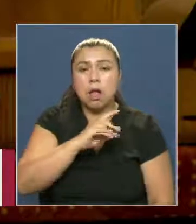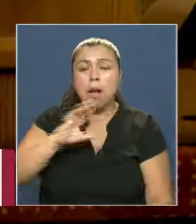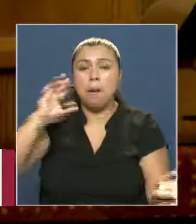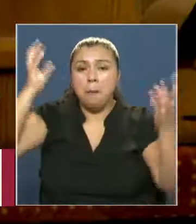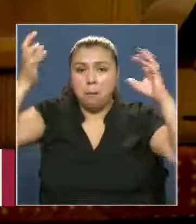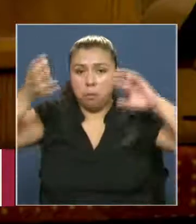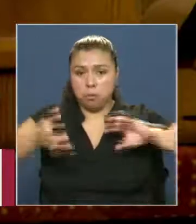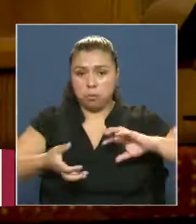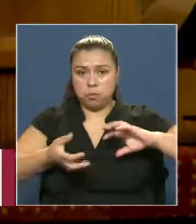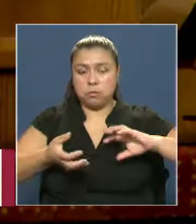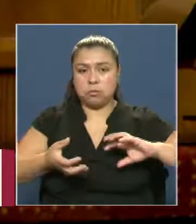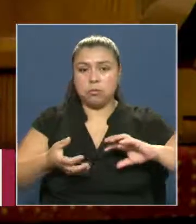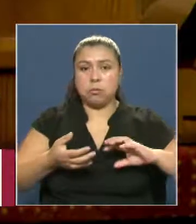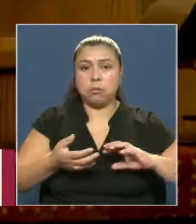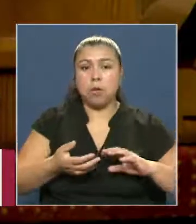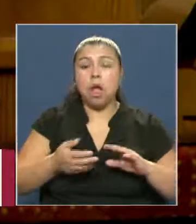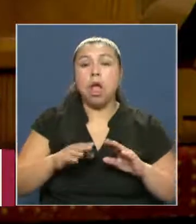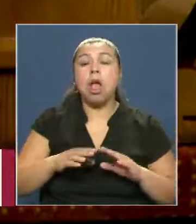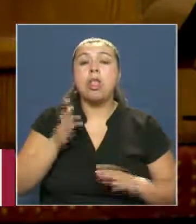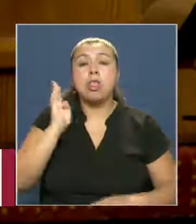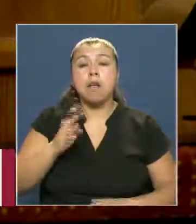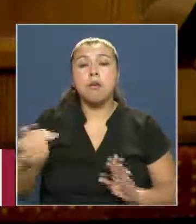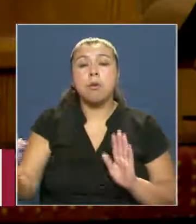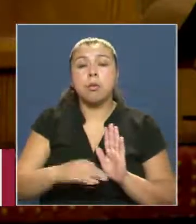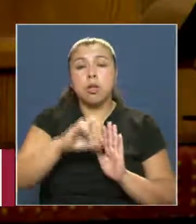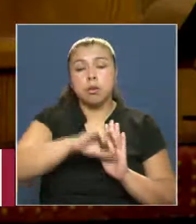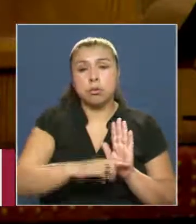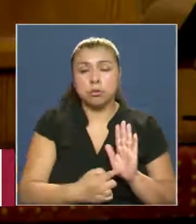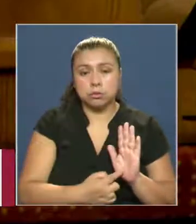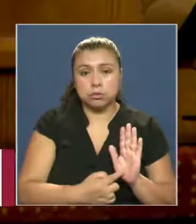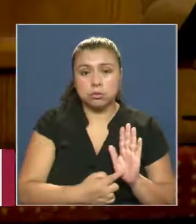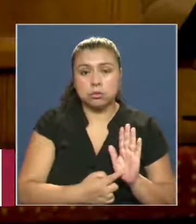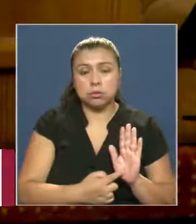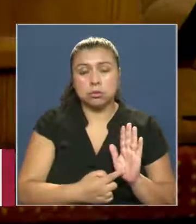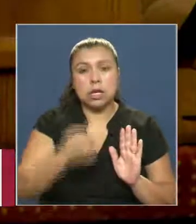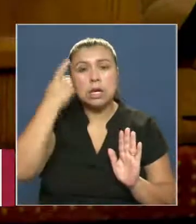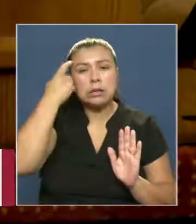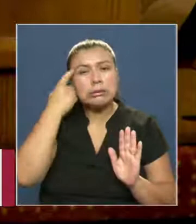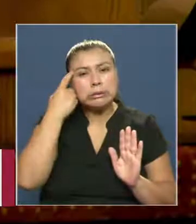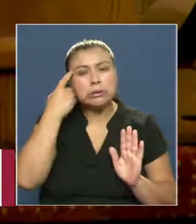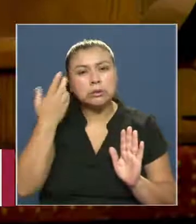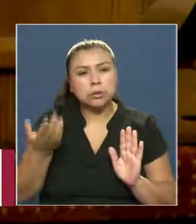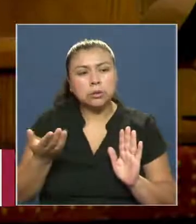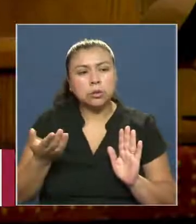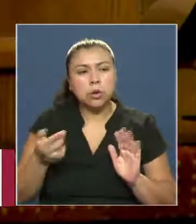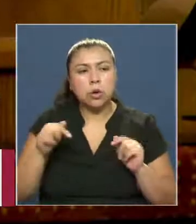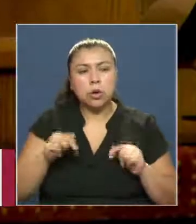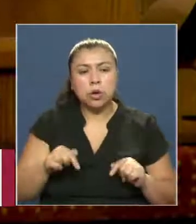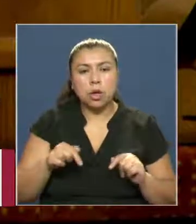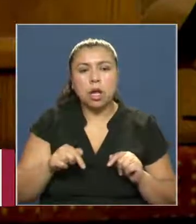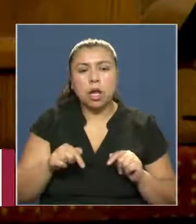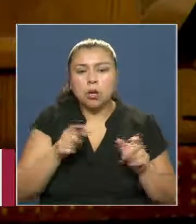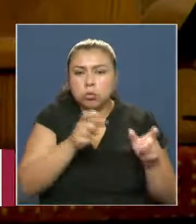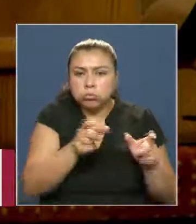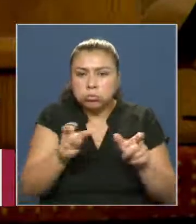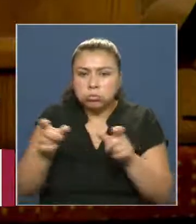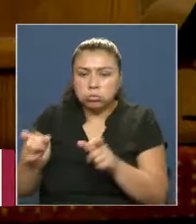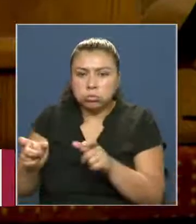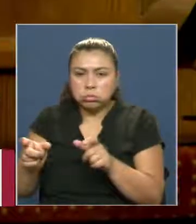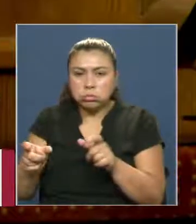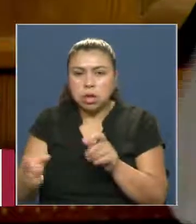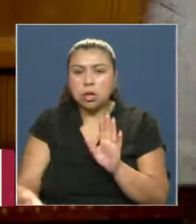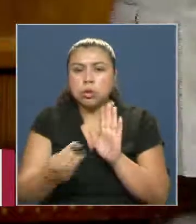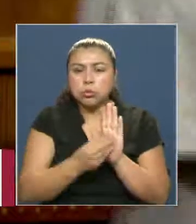Y es por eso que tenemos que apoyar esta iniciativa. Creo que lo que abunda no daña en esta materia de ir regulando, de ir